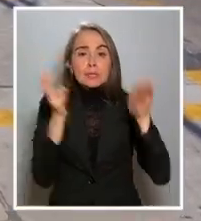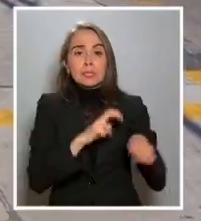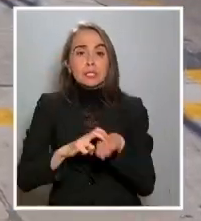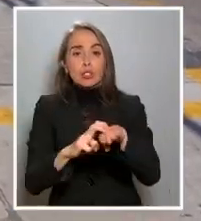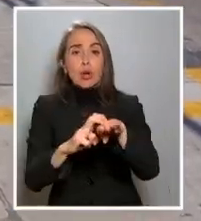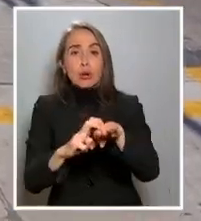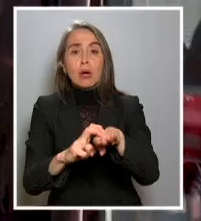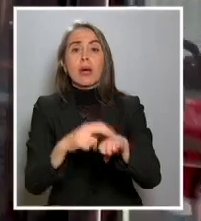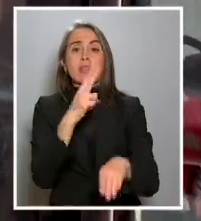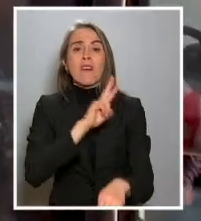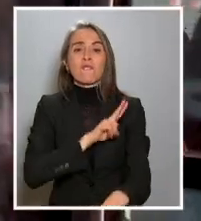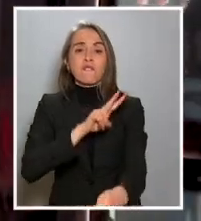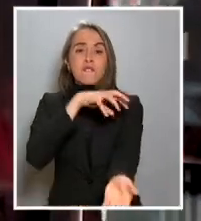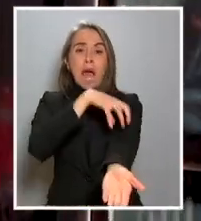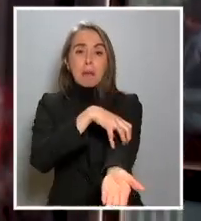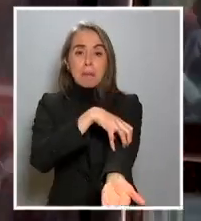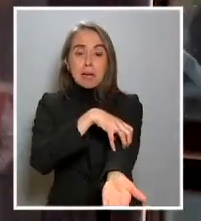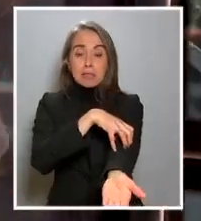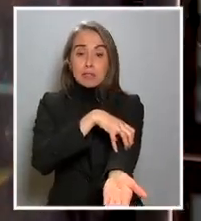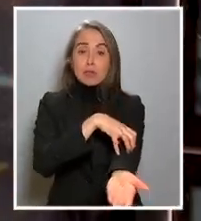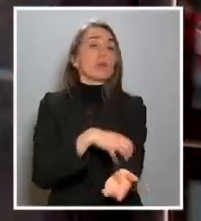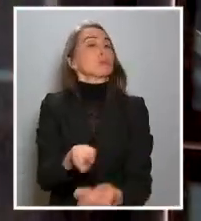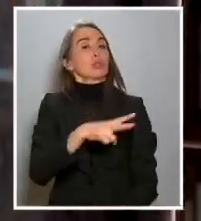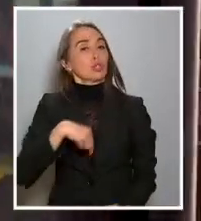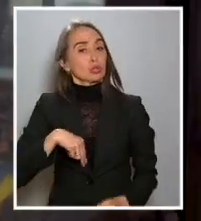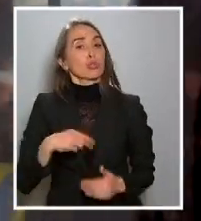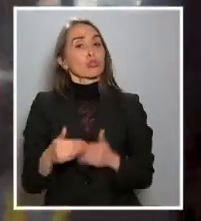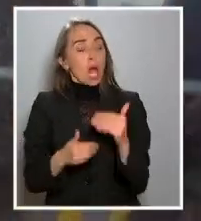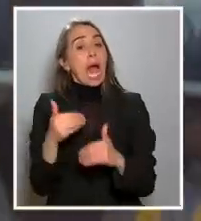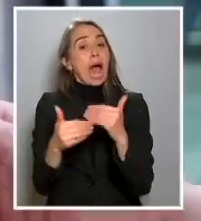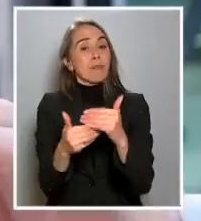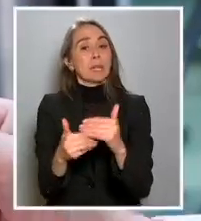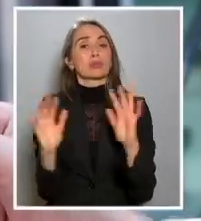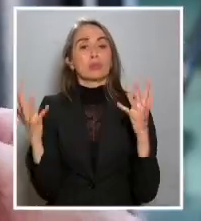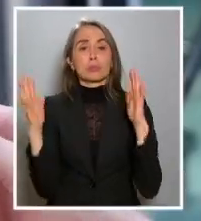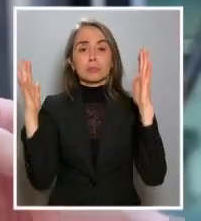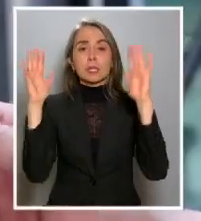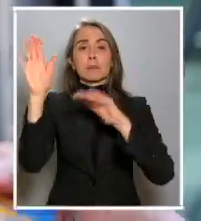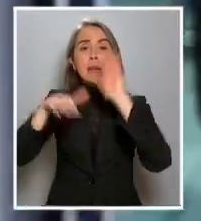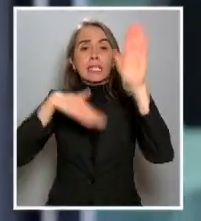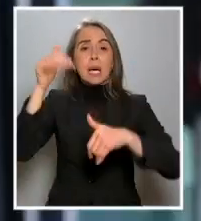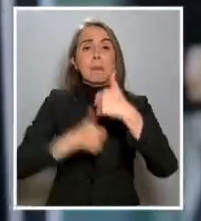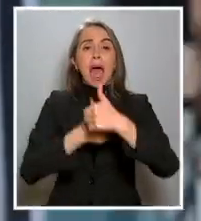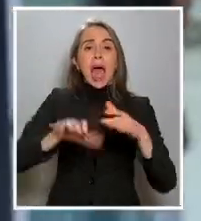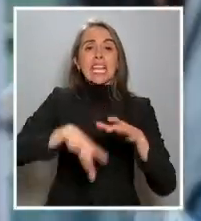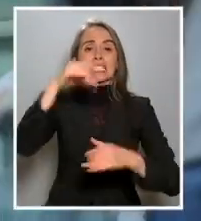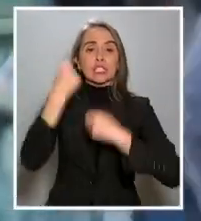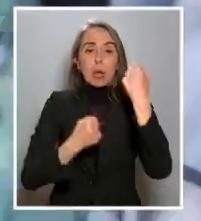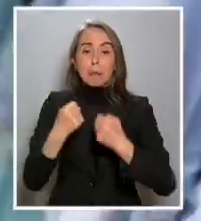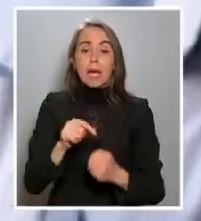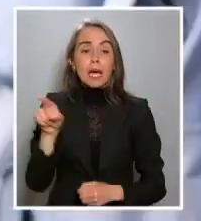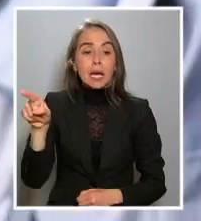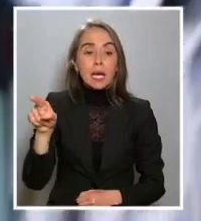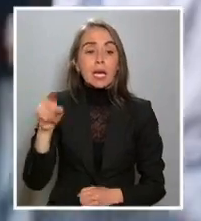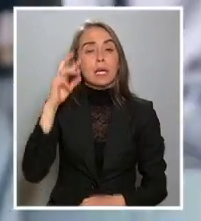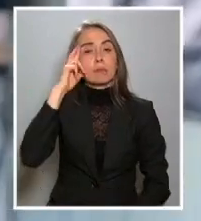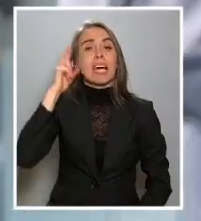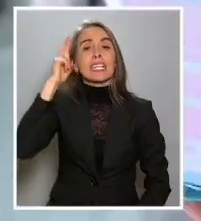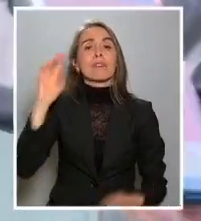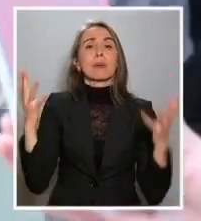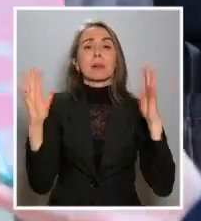público de Valparaíso, para lo cual estamos avanzados ya en los procesos para realizar la licitación. Acá hay una